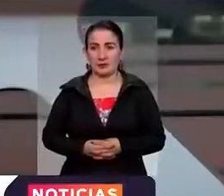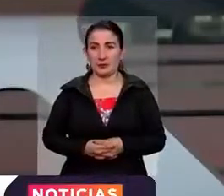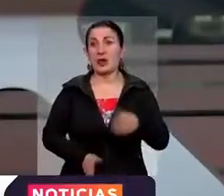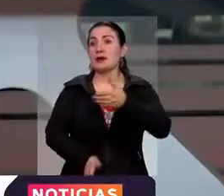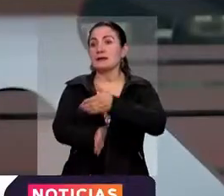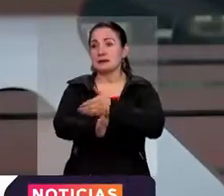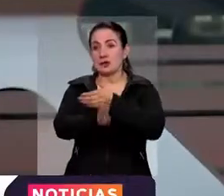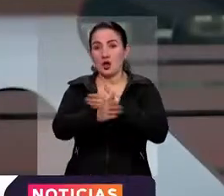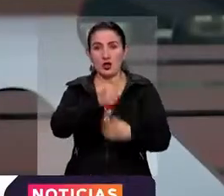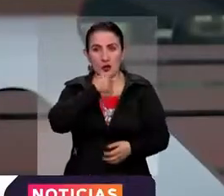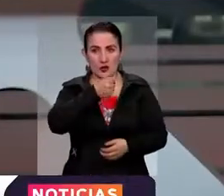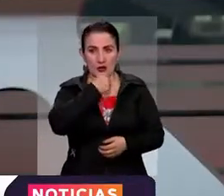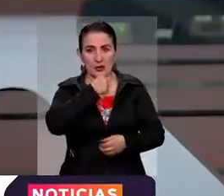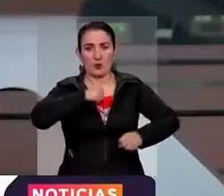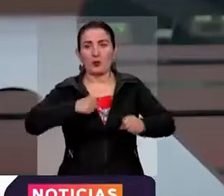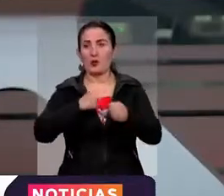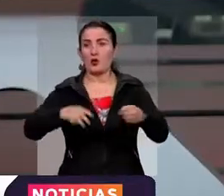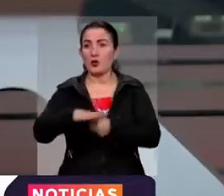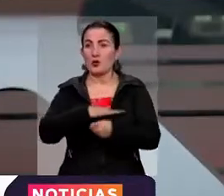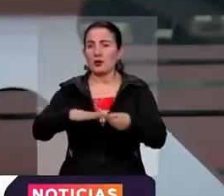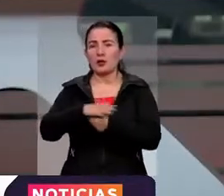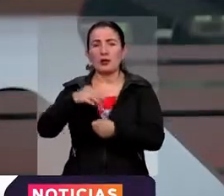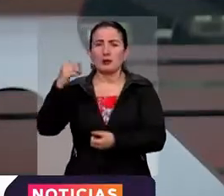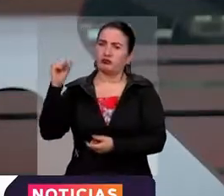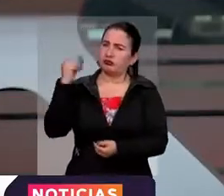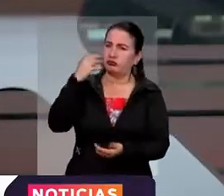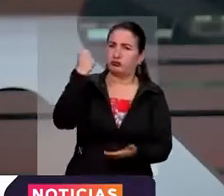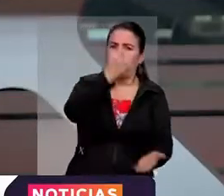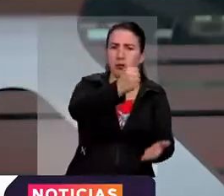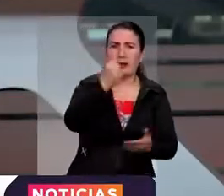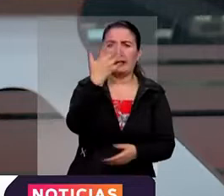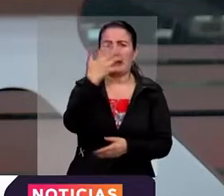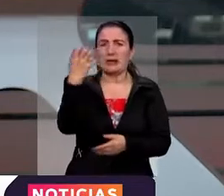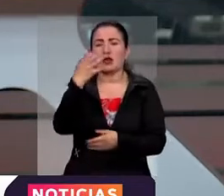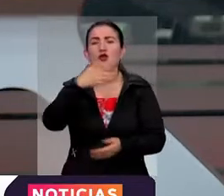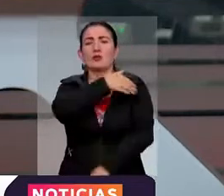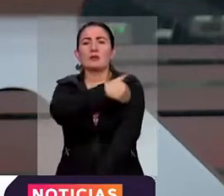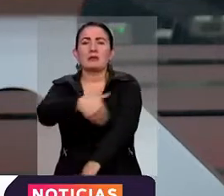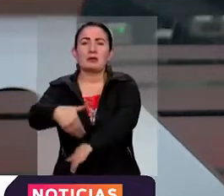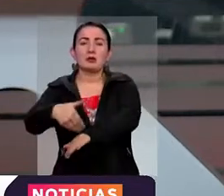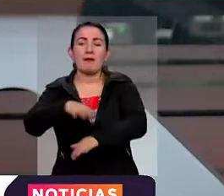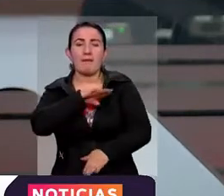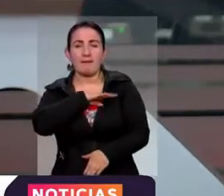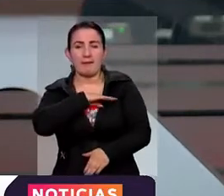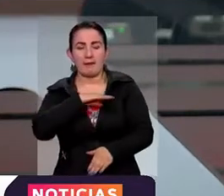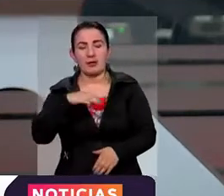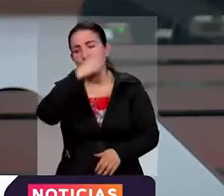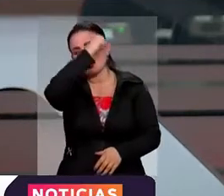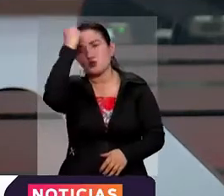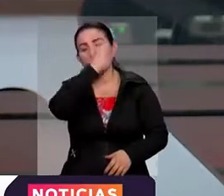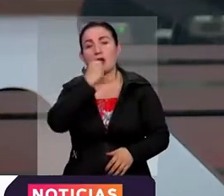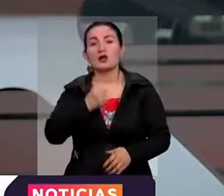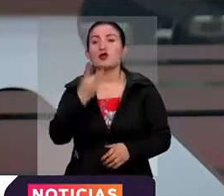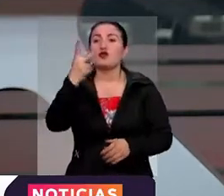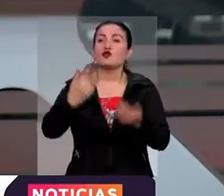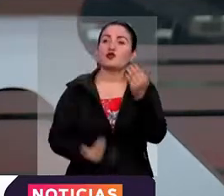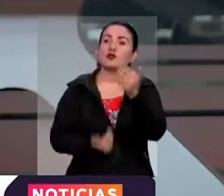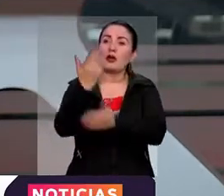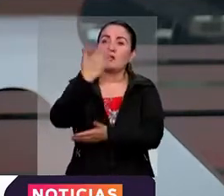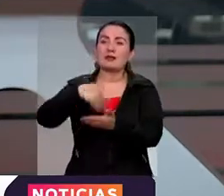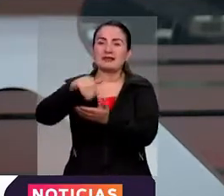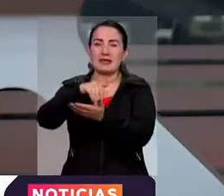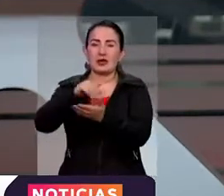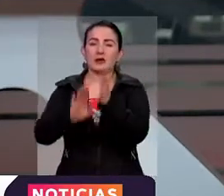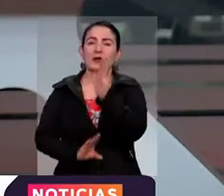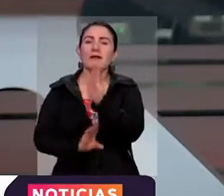Seguimos ahora con noticias de la Bogotá región. Con una inversión superior a los 500 millones de pesos, la alcaldía de Soacha entregó dos nuevos centros de